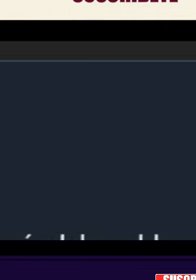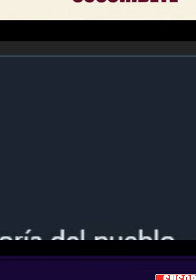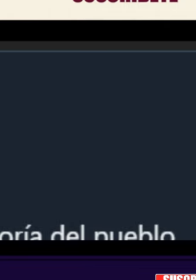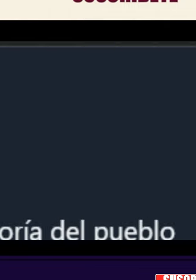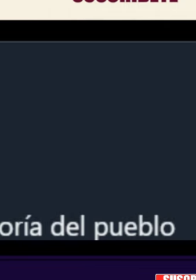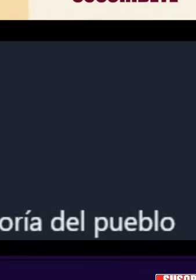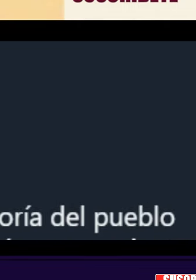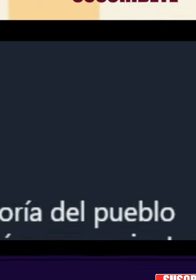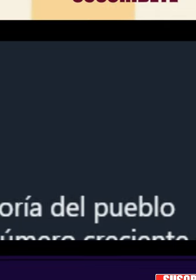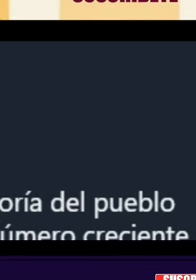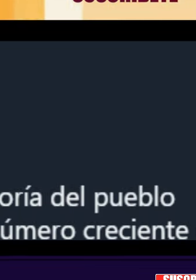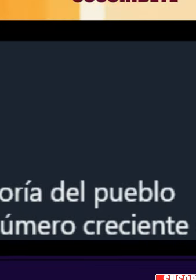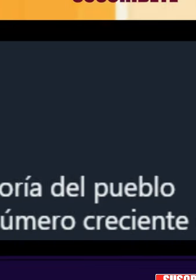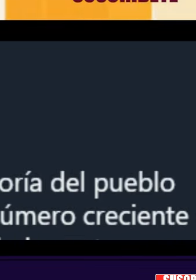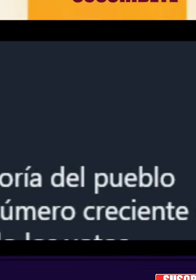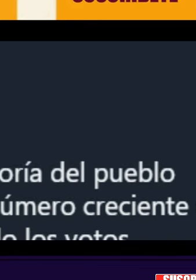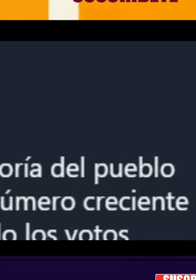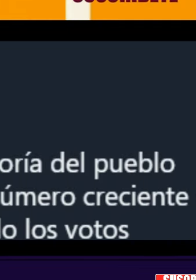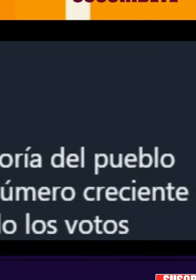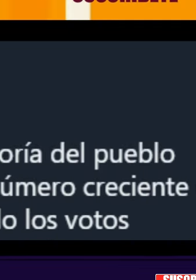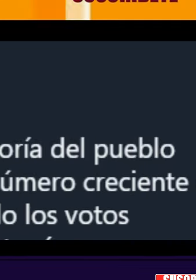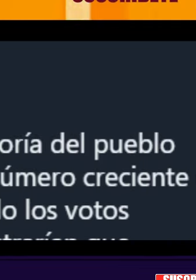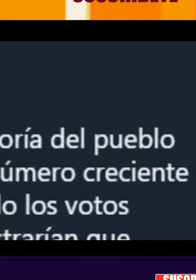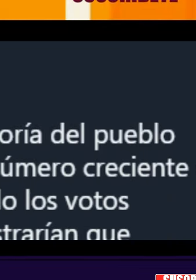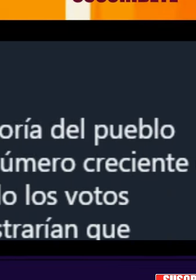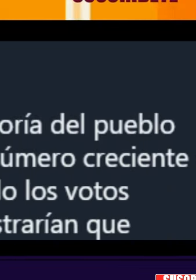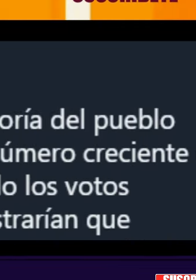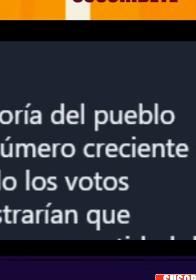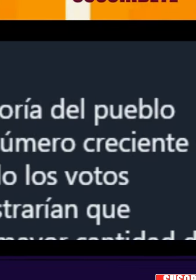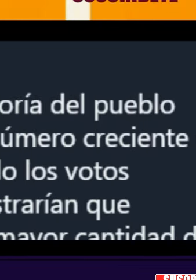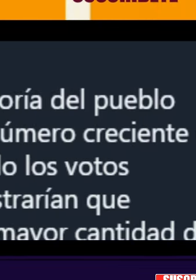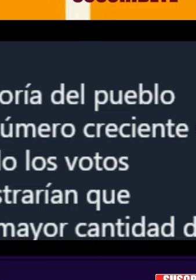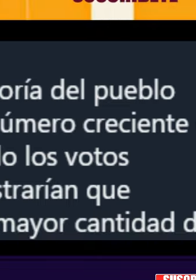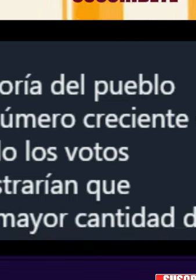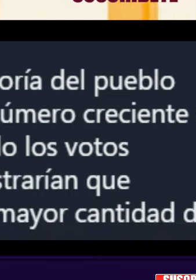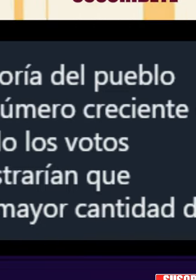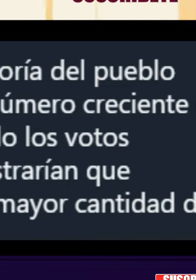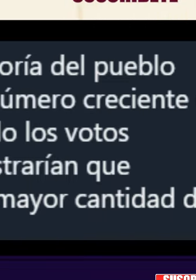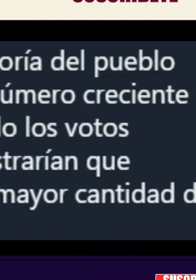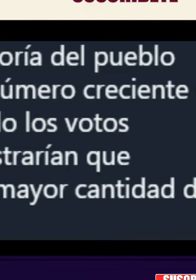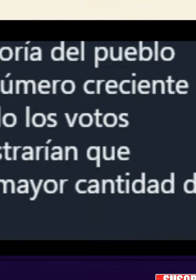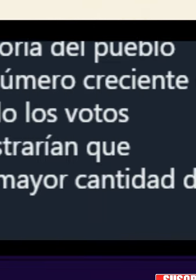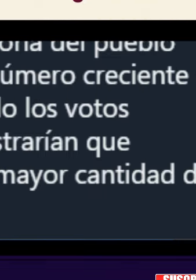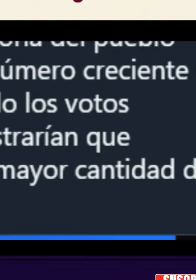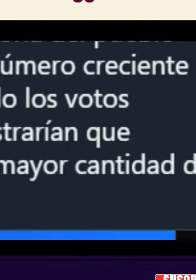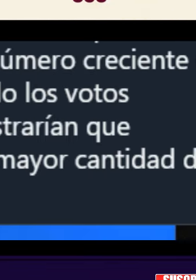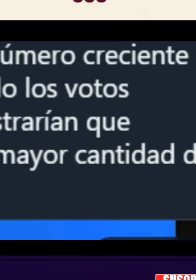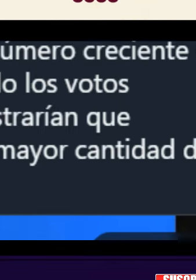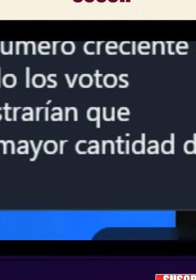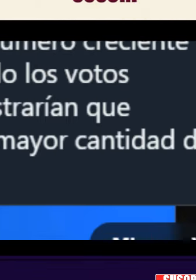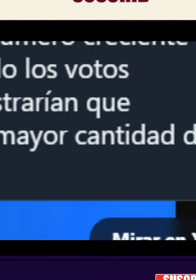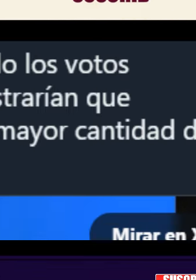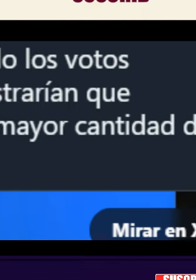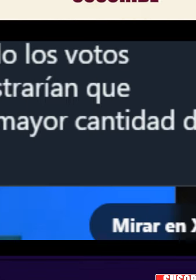Estados Unidos, sin embargo, cuestionó nuevamente a la entidad electoral del vecino país y aseguró que el oficialismo chavista está demostrándole al